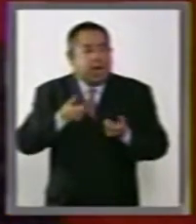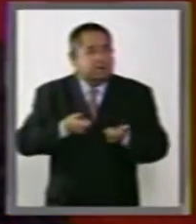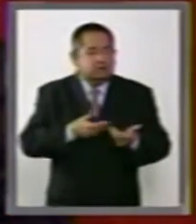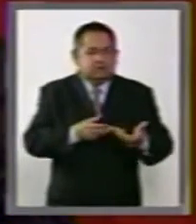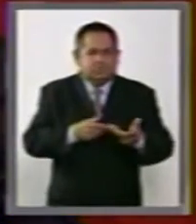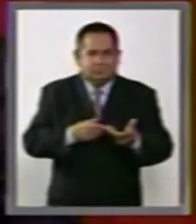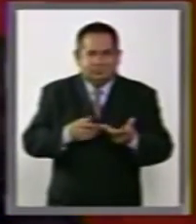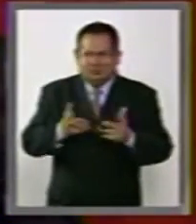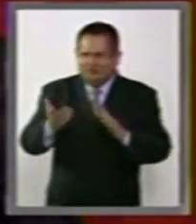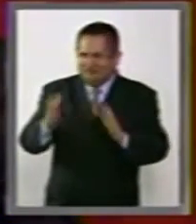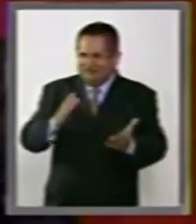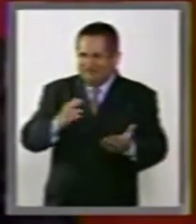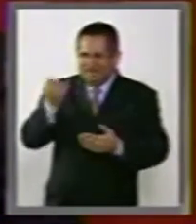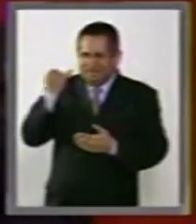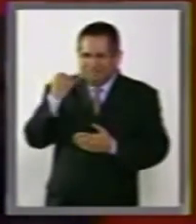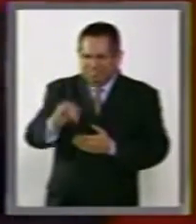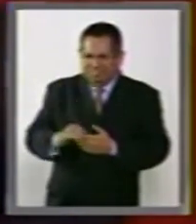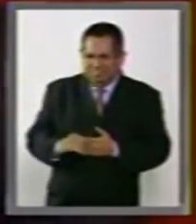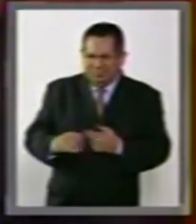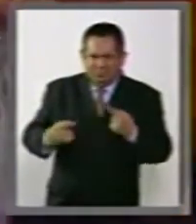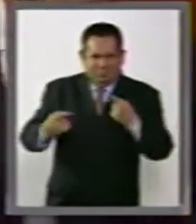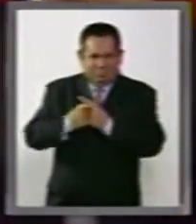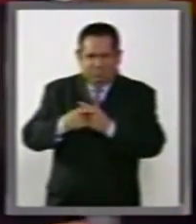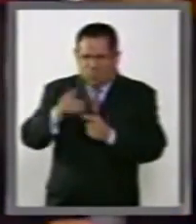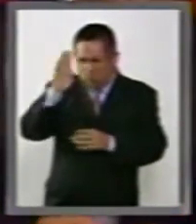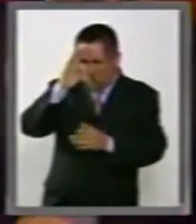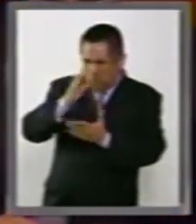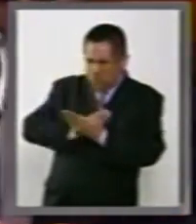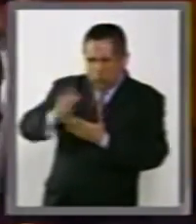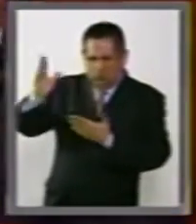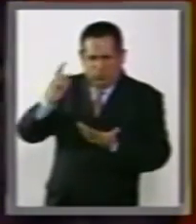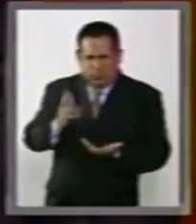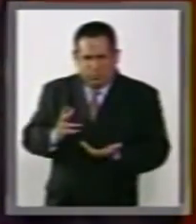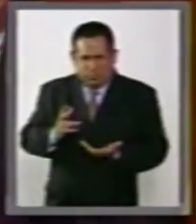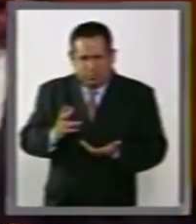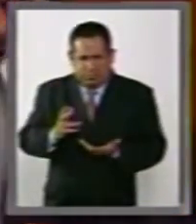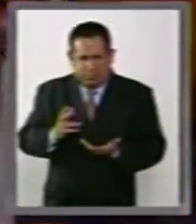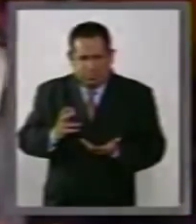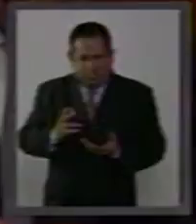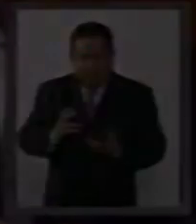¿No les parece esto verdaderamente absurdo? Gracias.